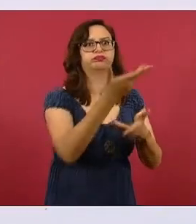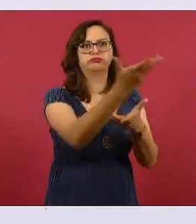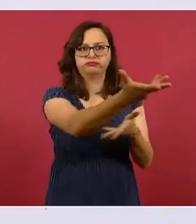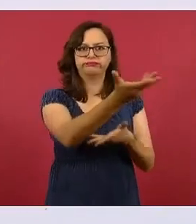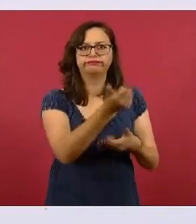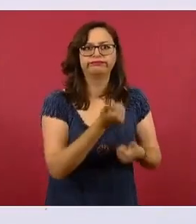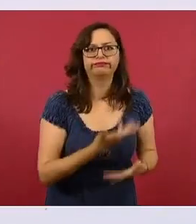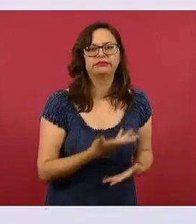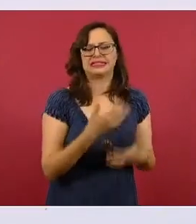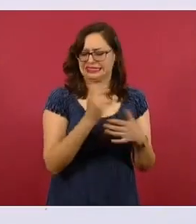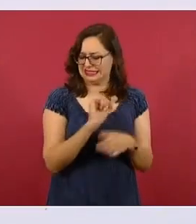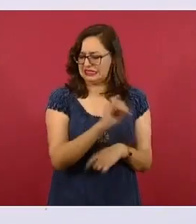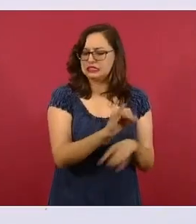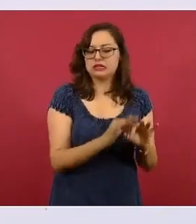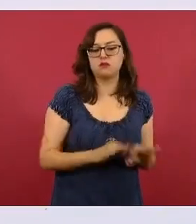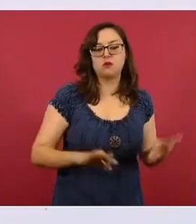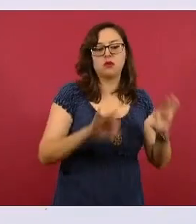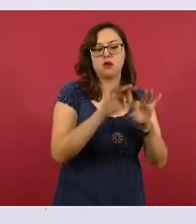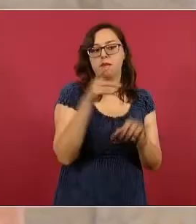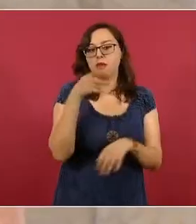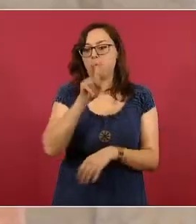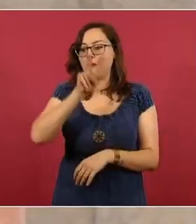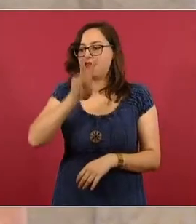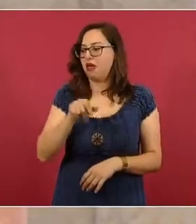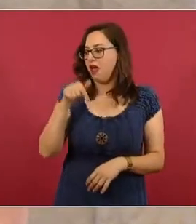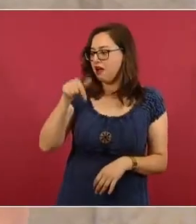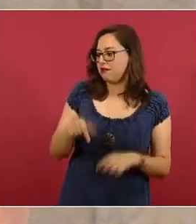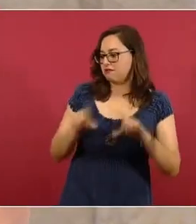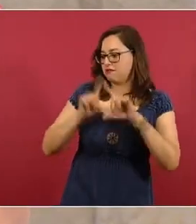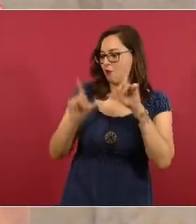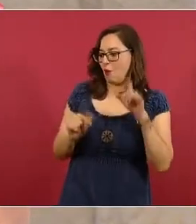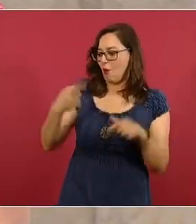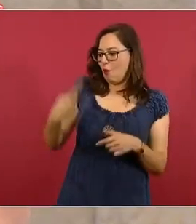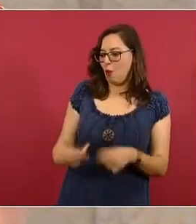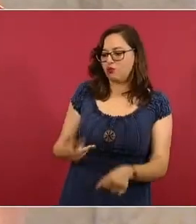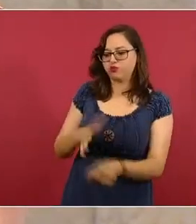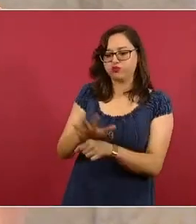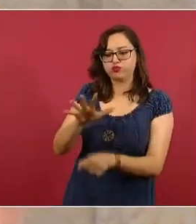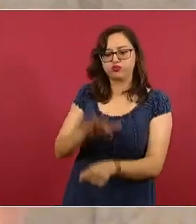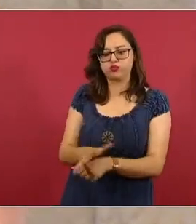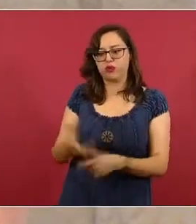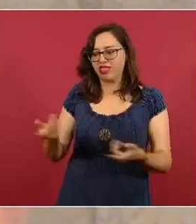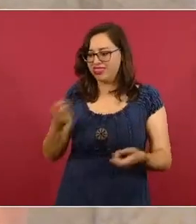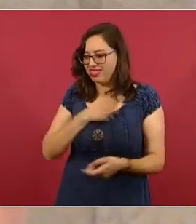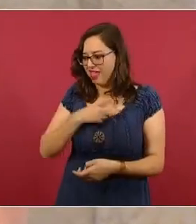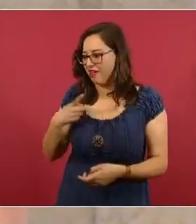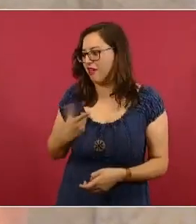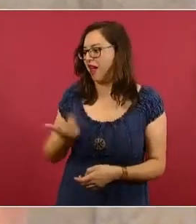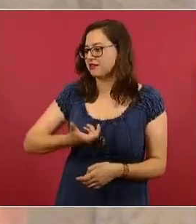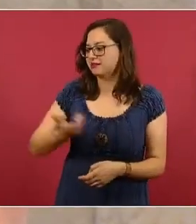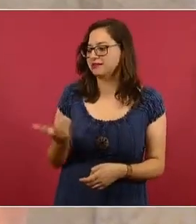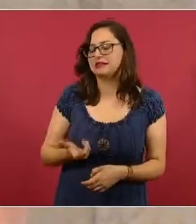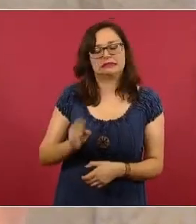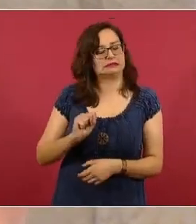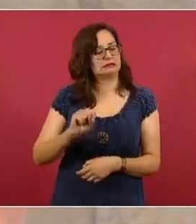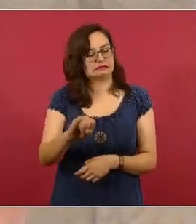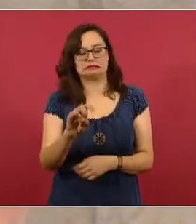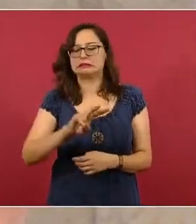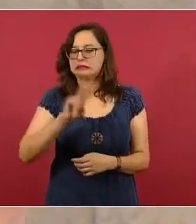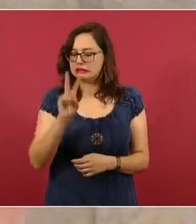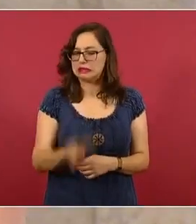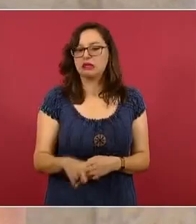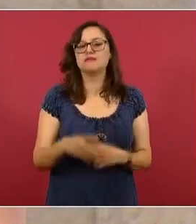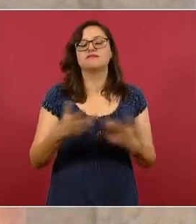alimentaria y el bienestar de las familias campesinas. Es algo que ha escrito usted, presidente, que lo venimos